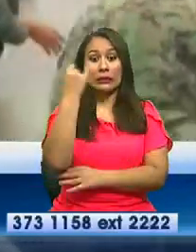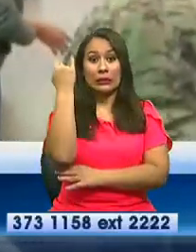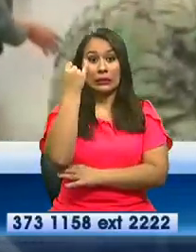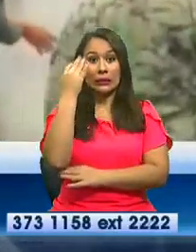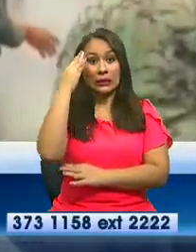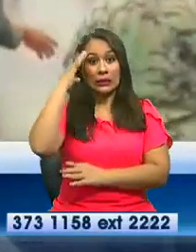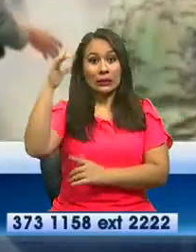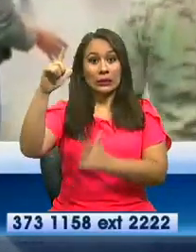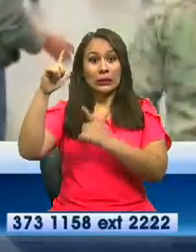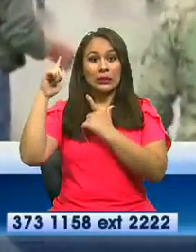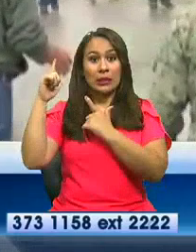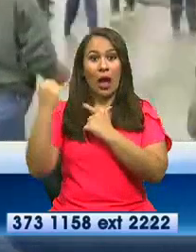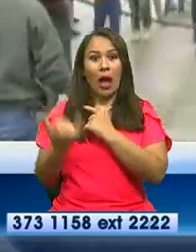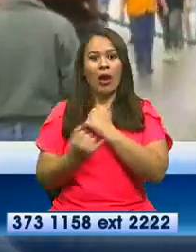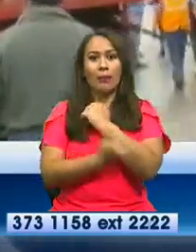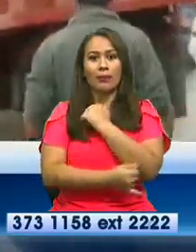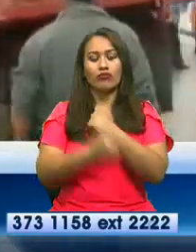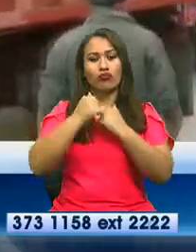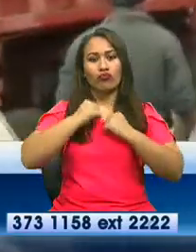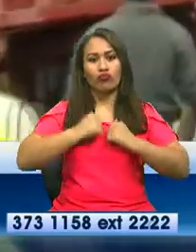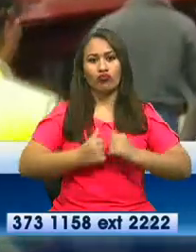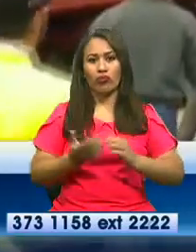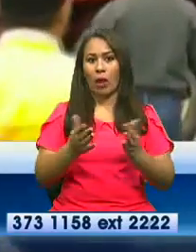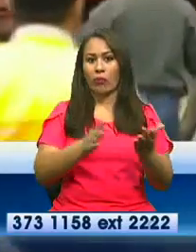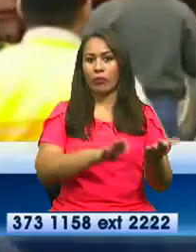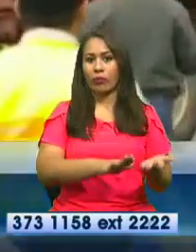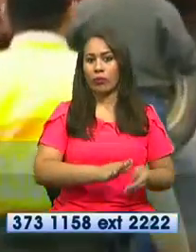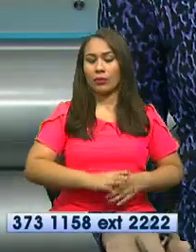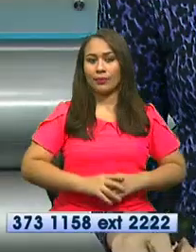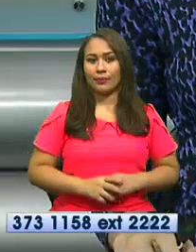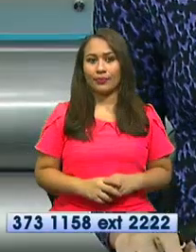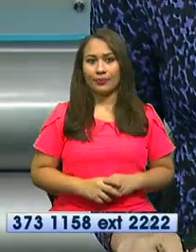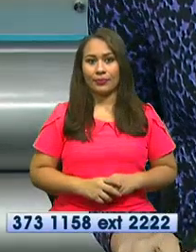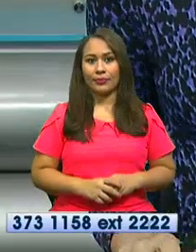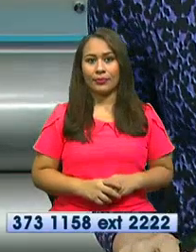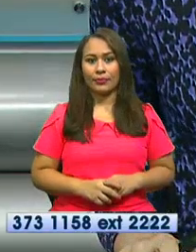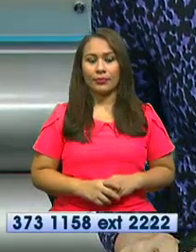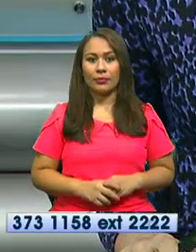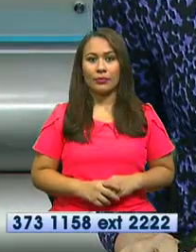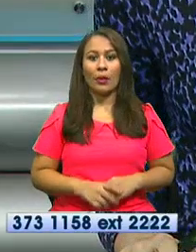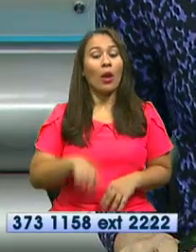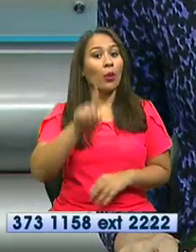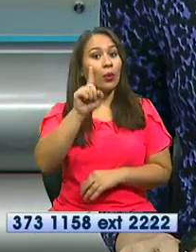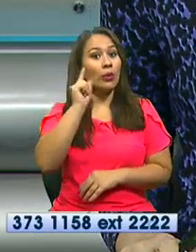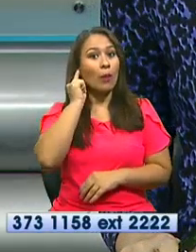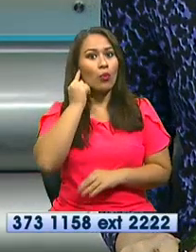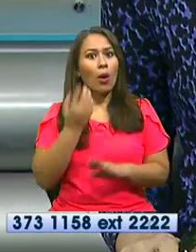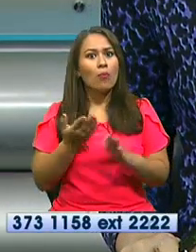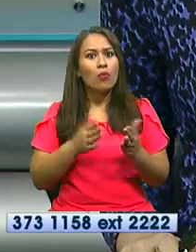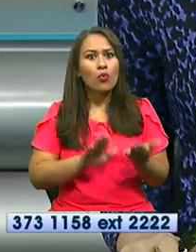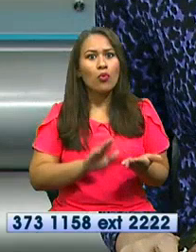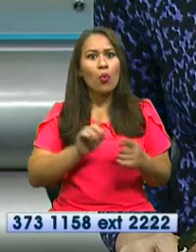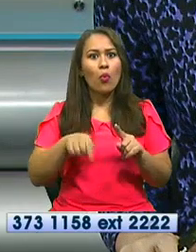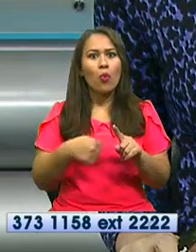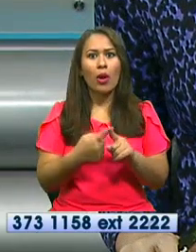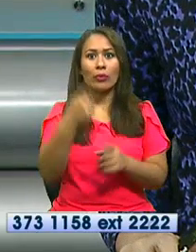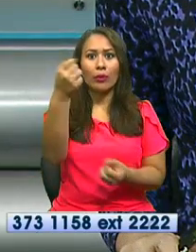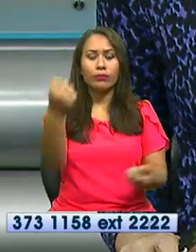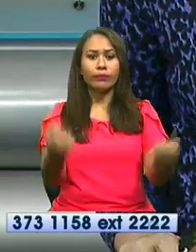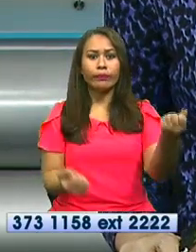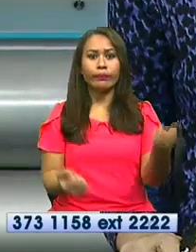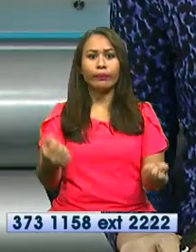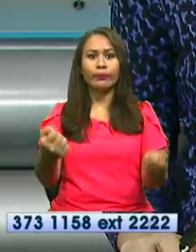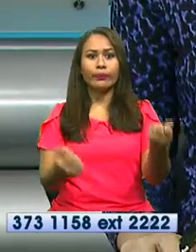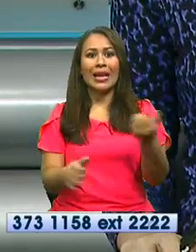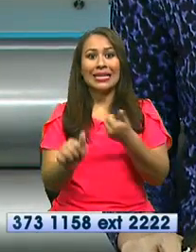país entero. En Quito informó Iván Casamen. Una mujer murió cuando un camión que